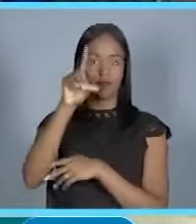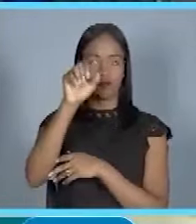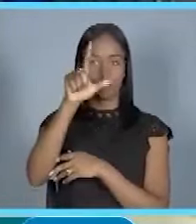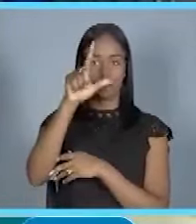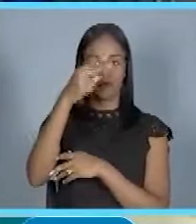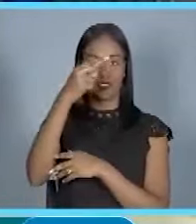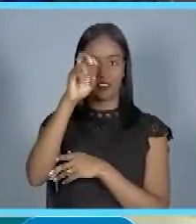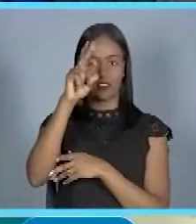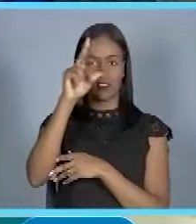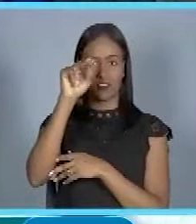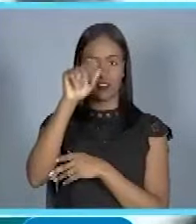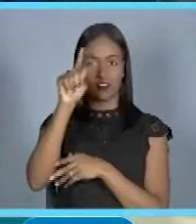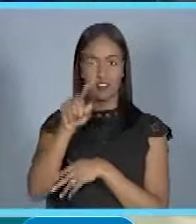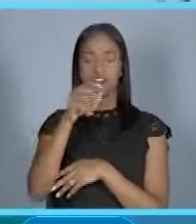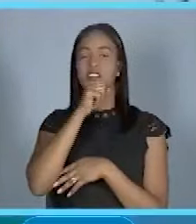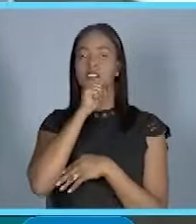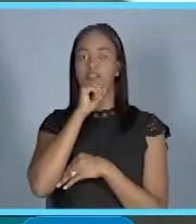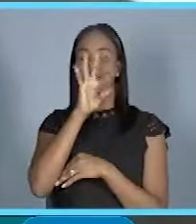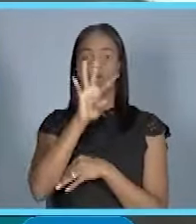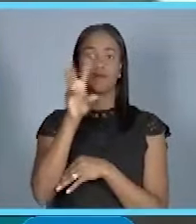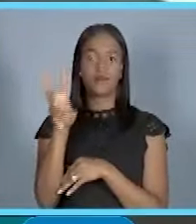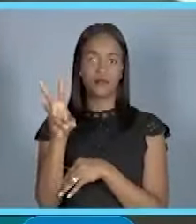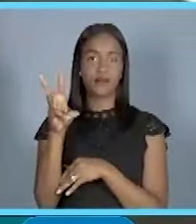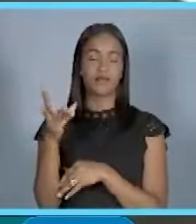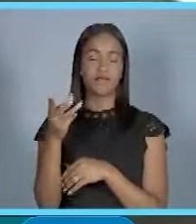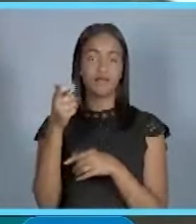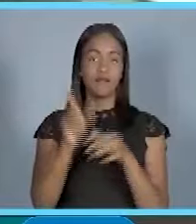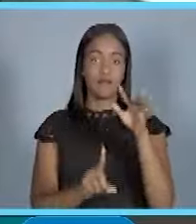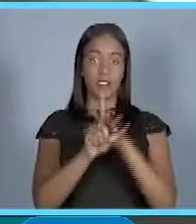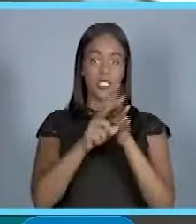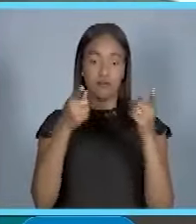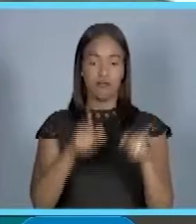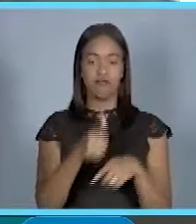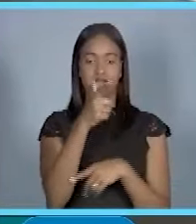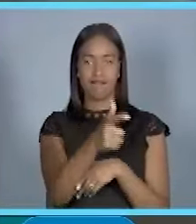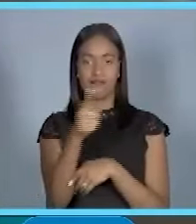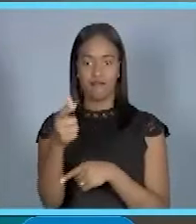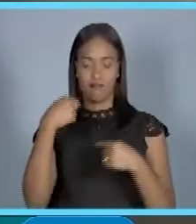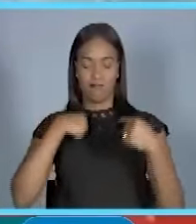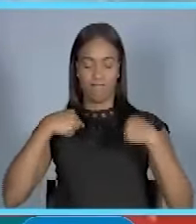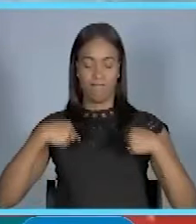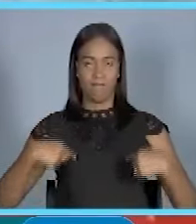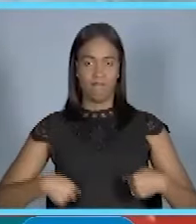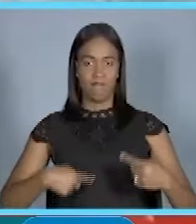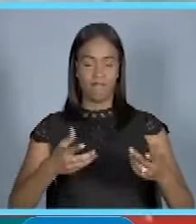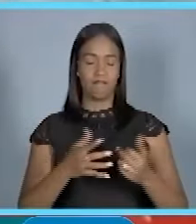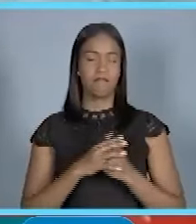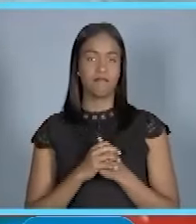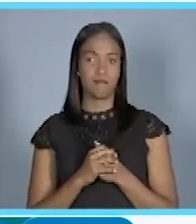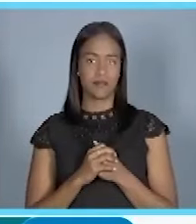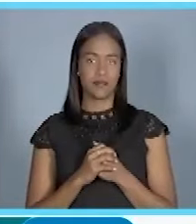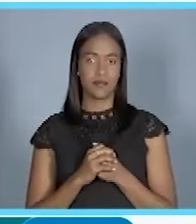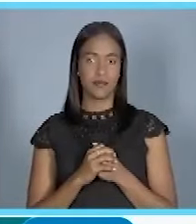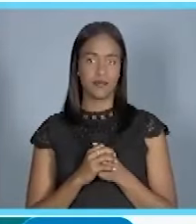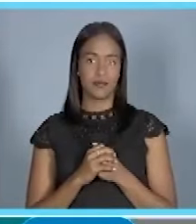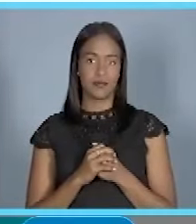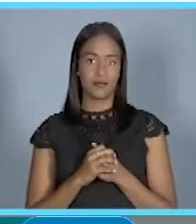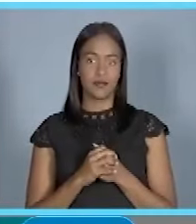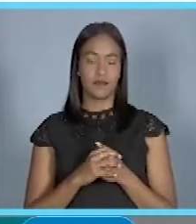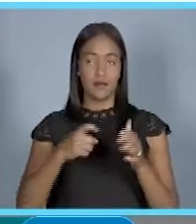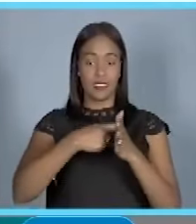Antonio Hernández Peña, de 46 años de edad, y presenta heridas de armas de fuego en distintas partes del cuerpo.